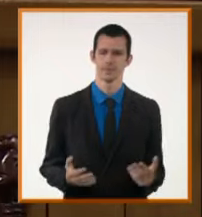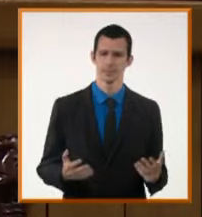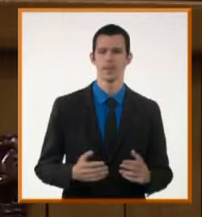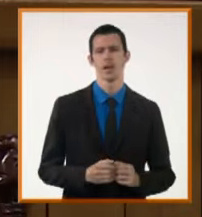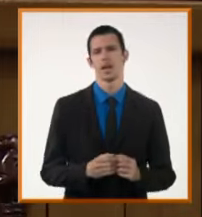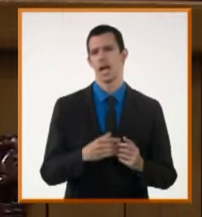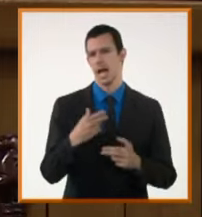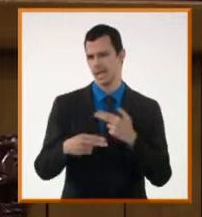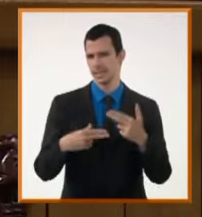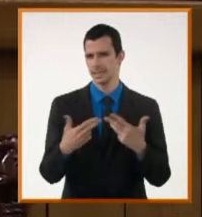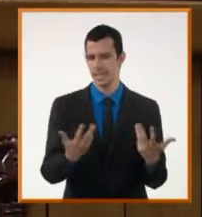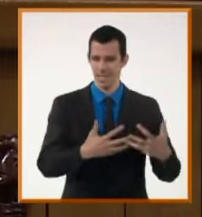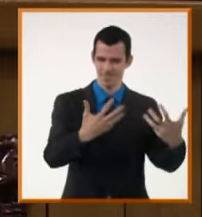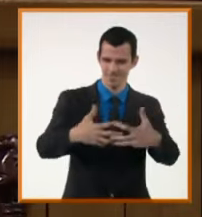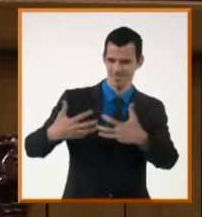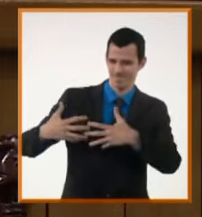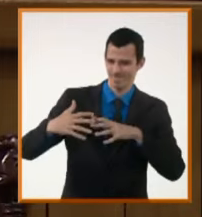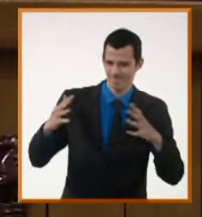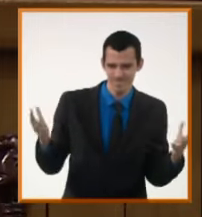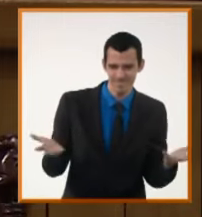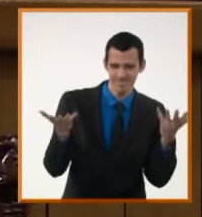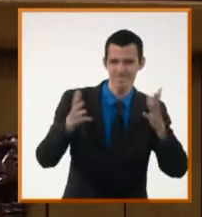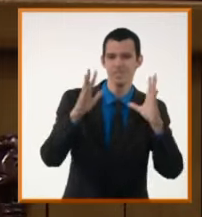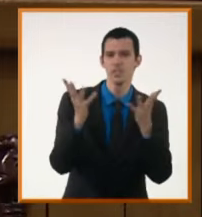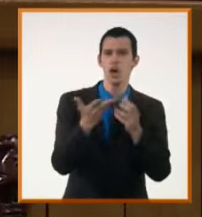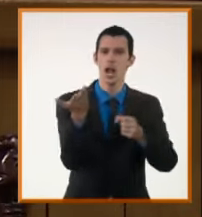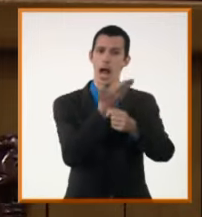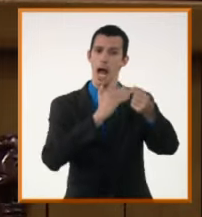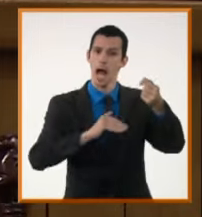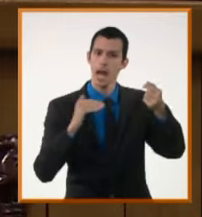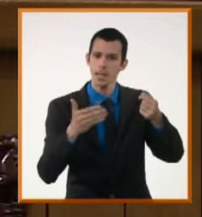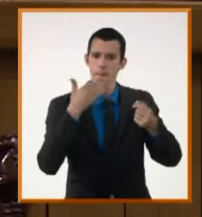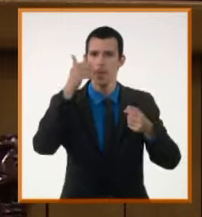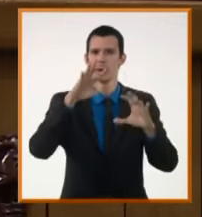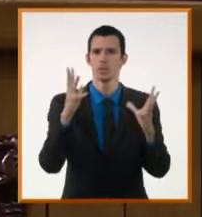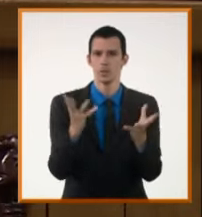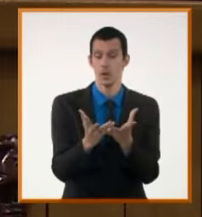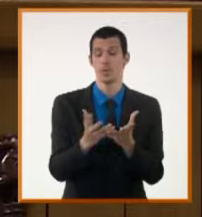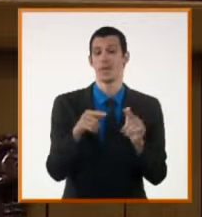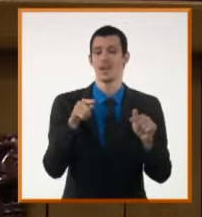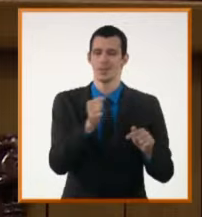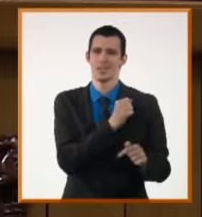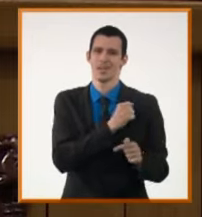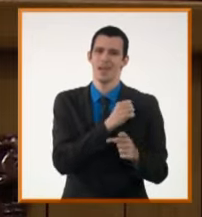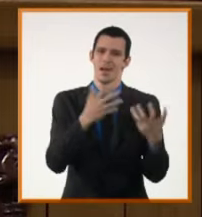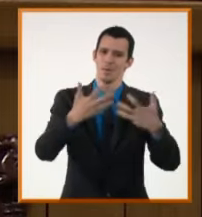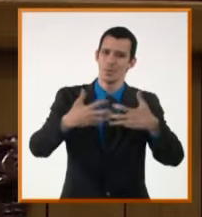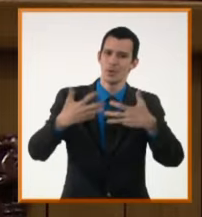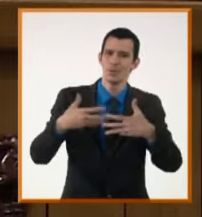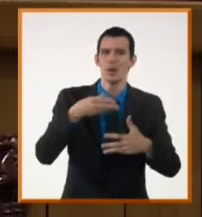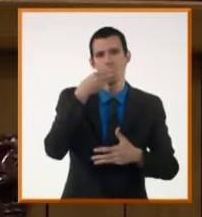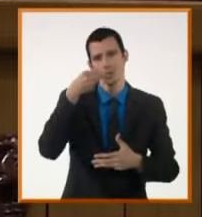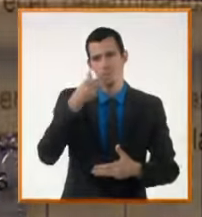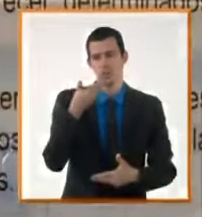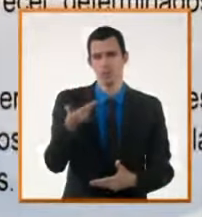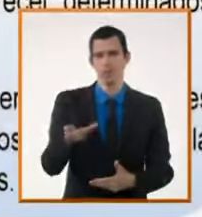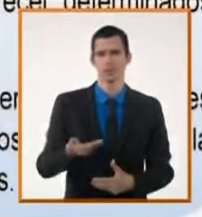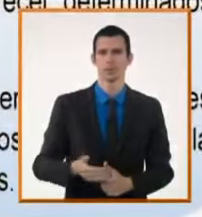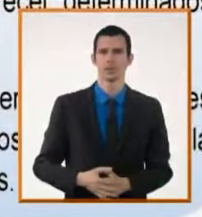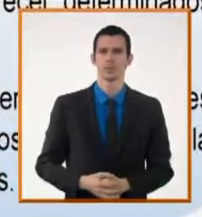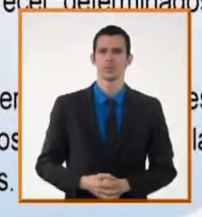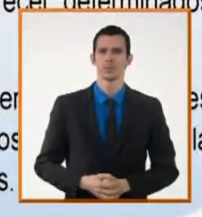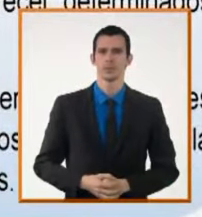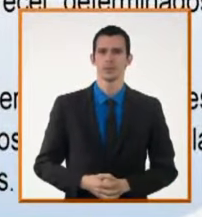tanto, reparación de los centrales y con ello incrementar la producción azucarera. Lograr un